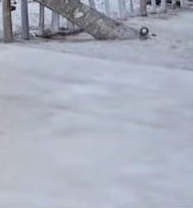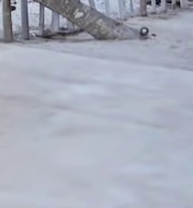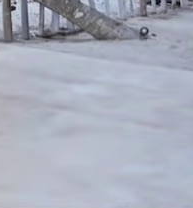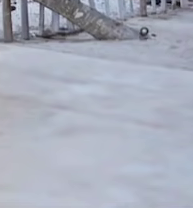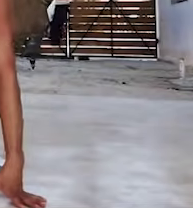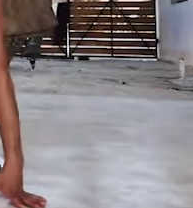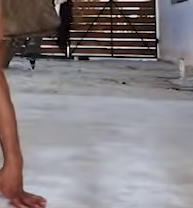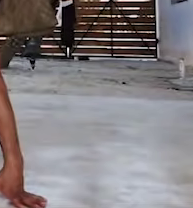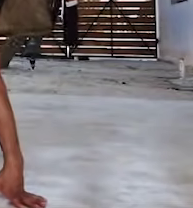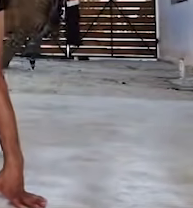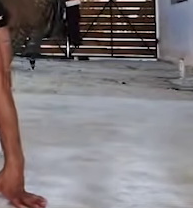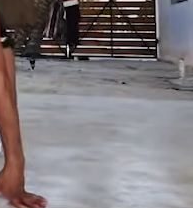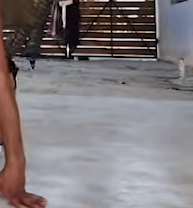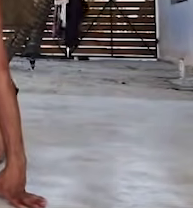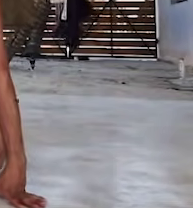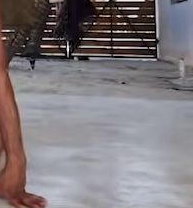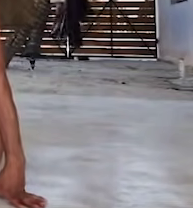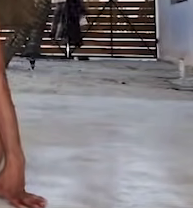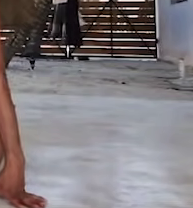¡Lagartijas!